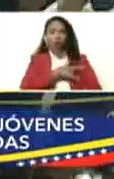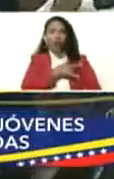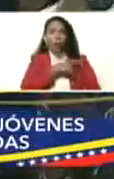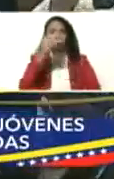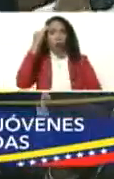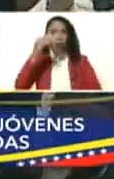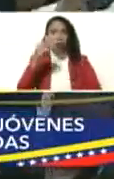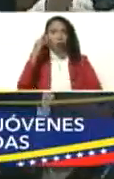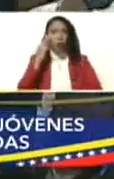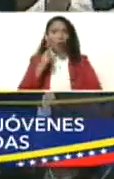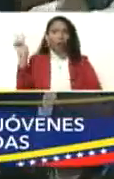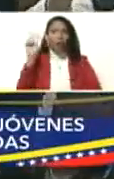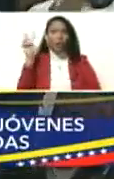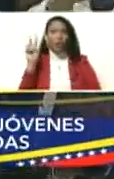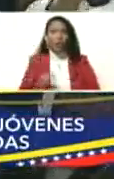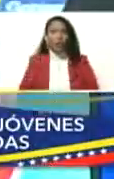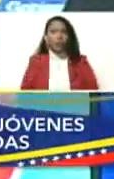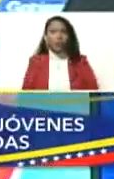de Venezuela.